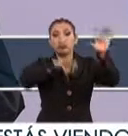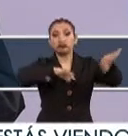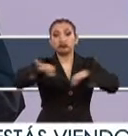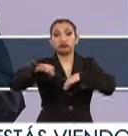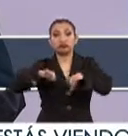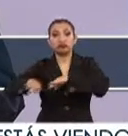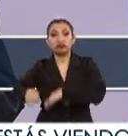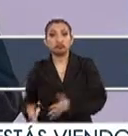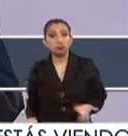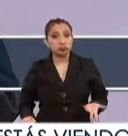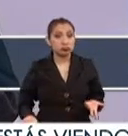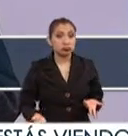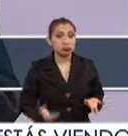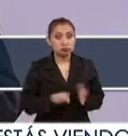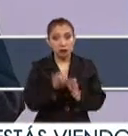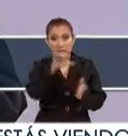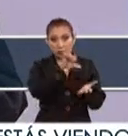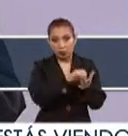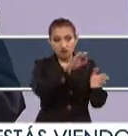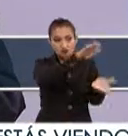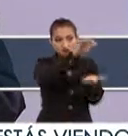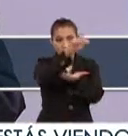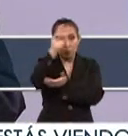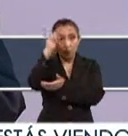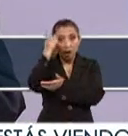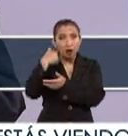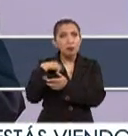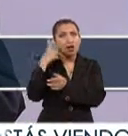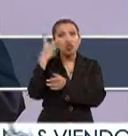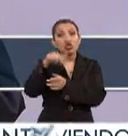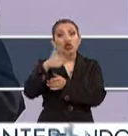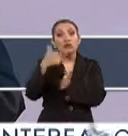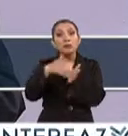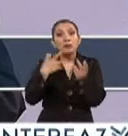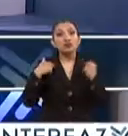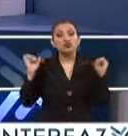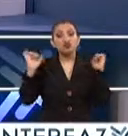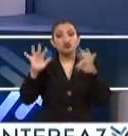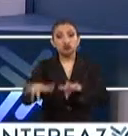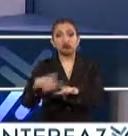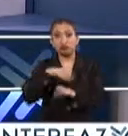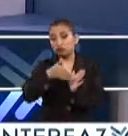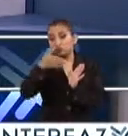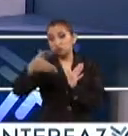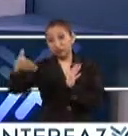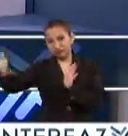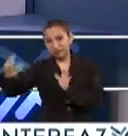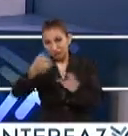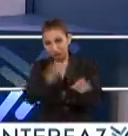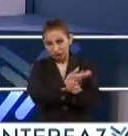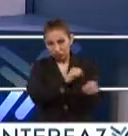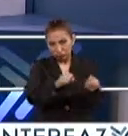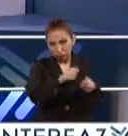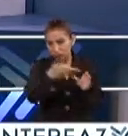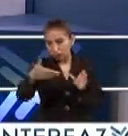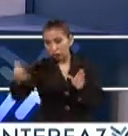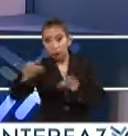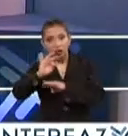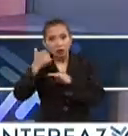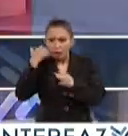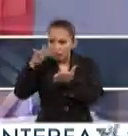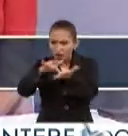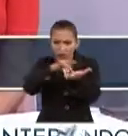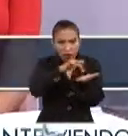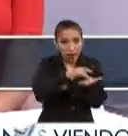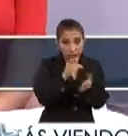trabajando. Por ejemplo, en el centro de acopio de Polanco tuvimos más de 12,000 gentes los días siguientes al sismo. Todo el mundo quería